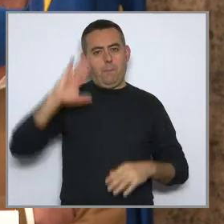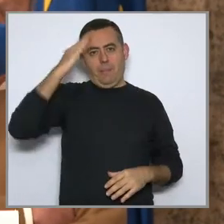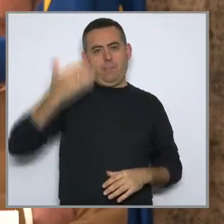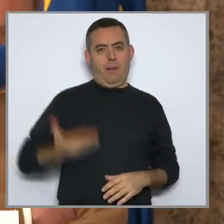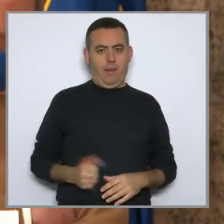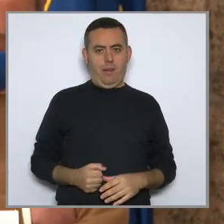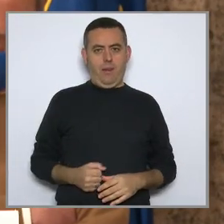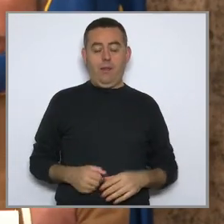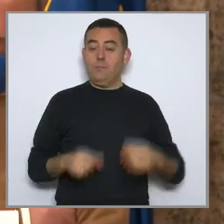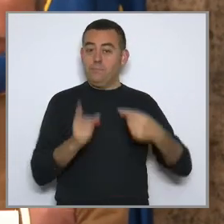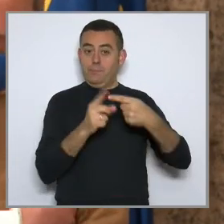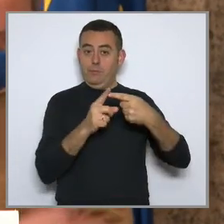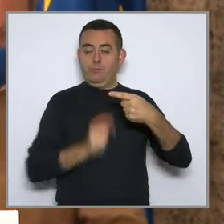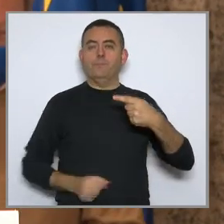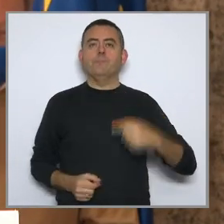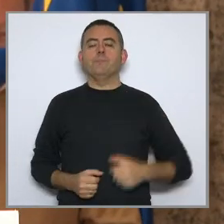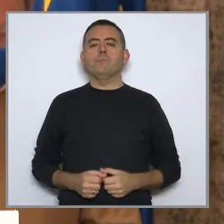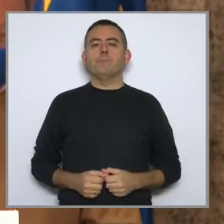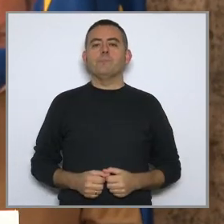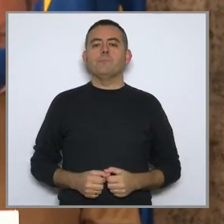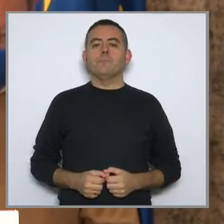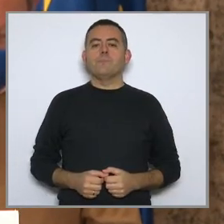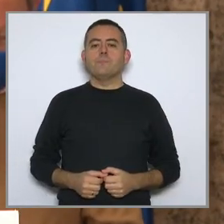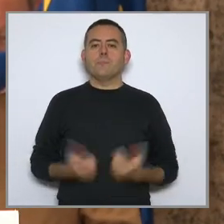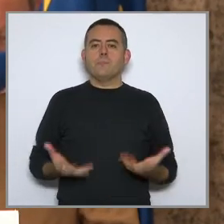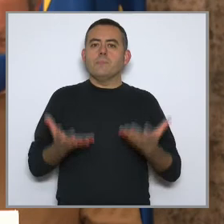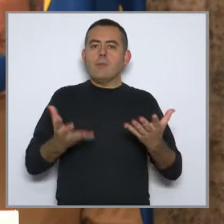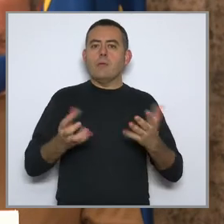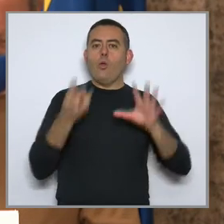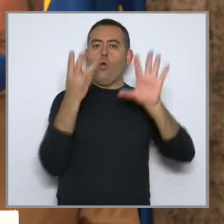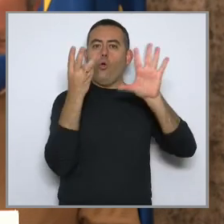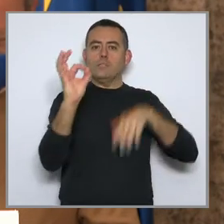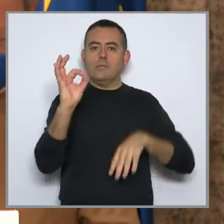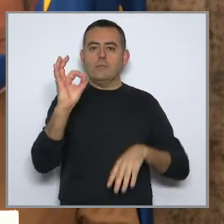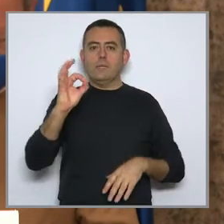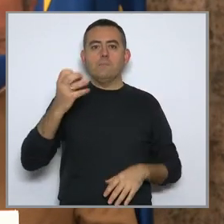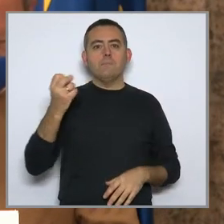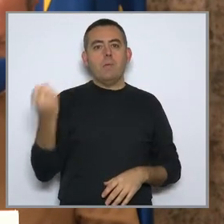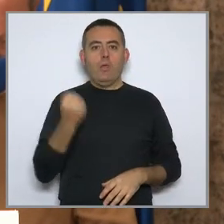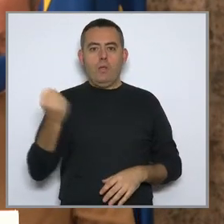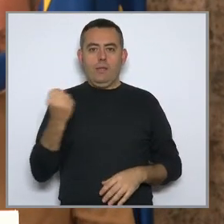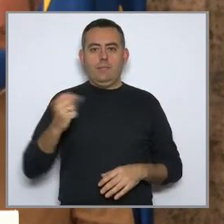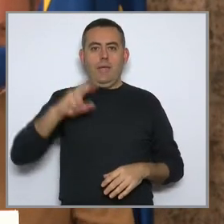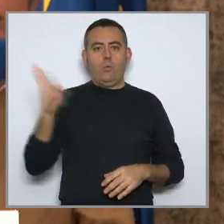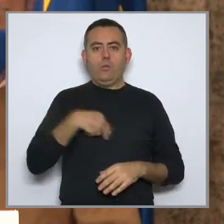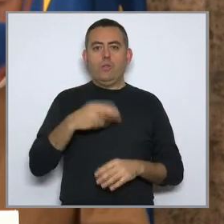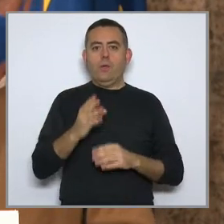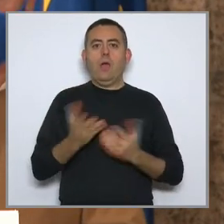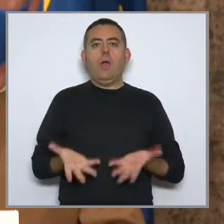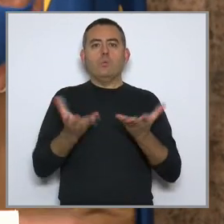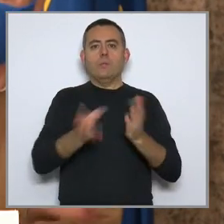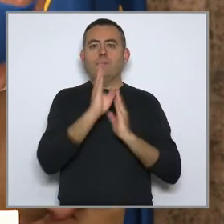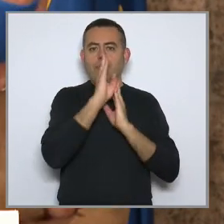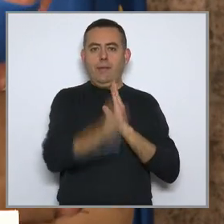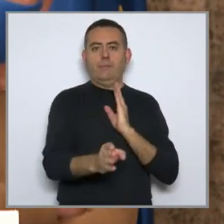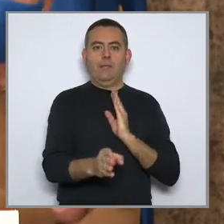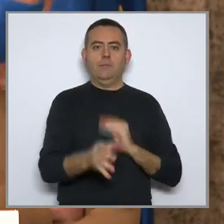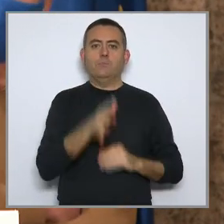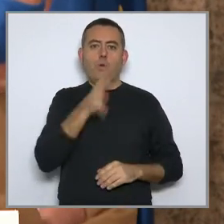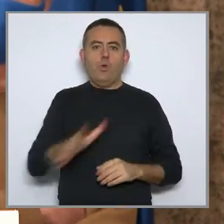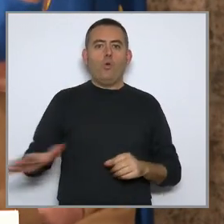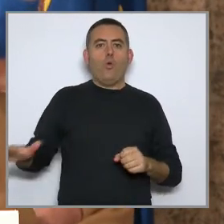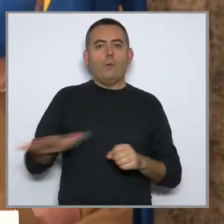primera, se establece una línea de 80 millones de euros de ayudas directas de la Generalitat dirigida a la cobertura de